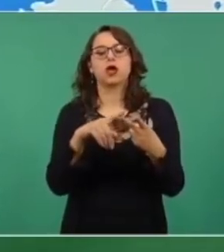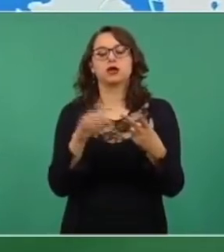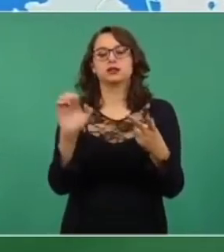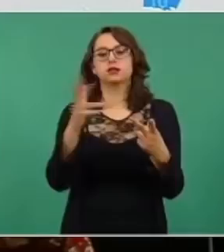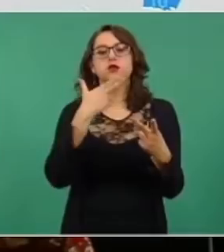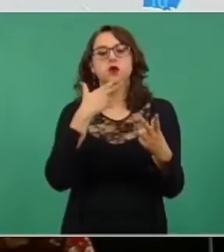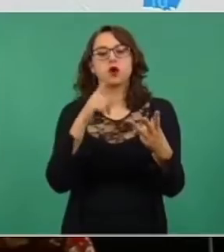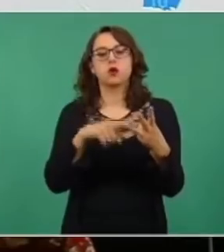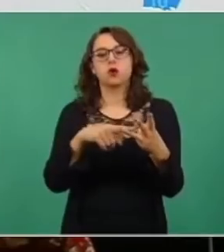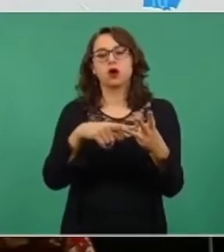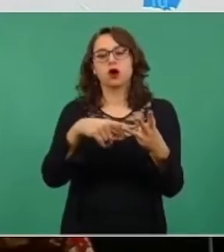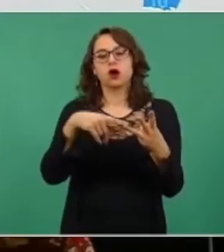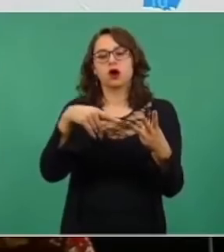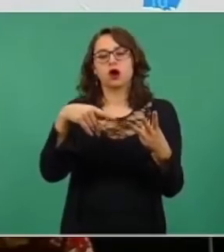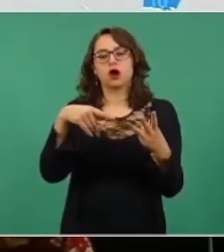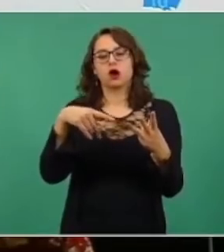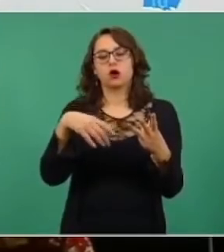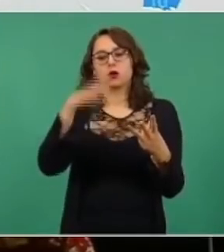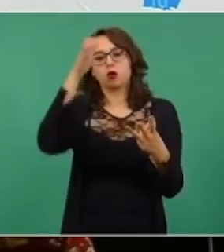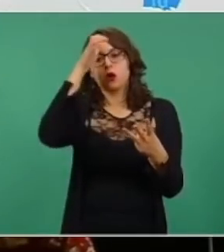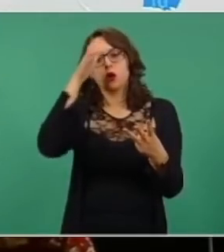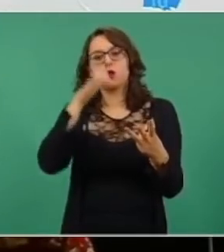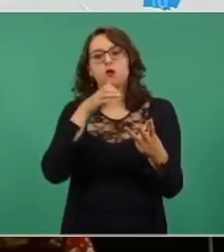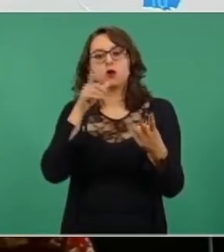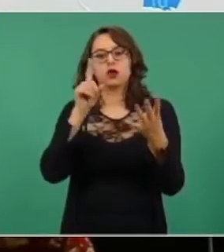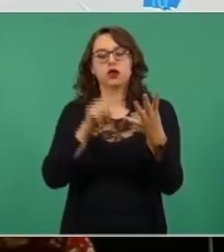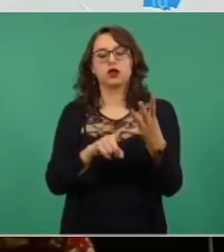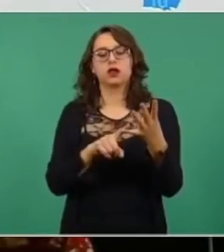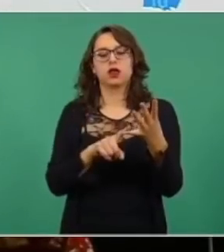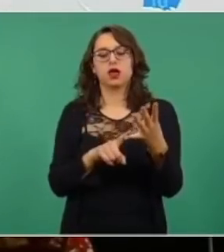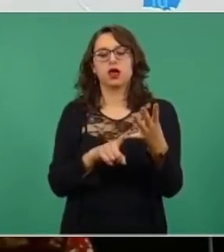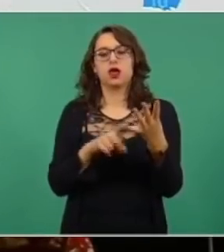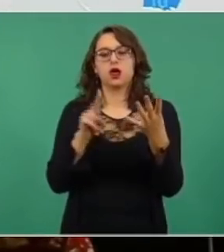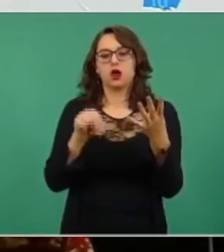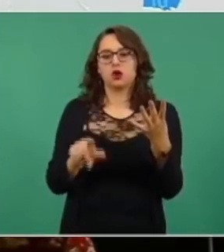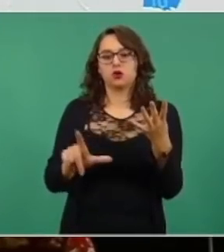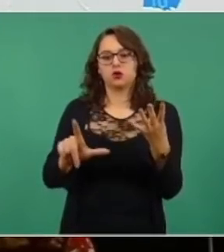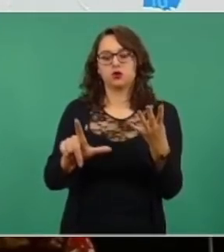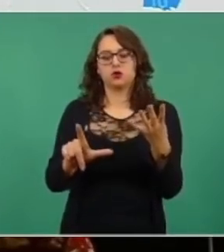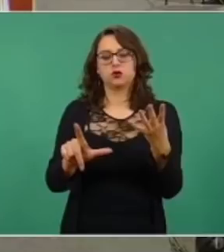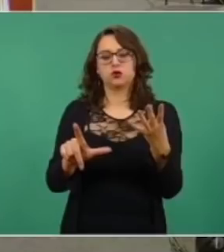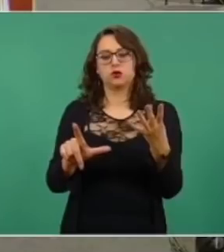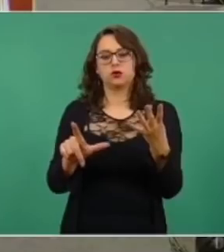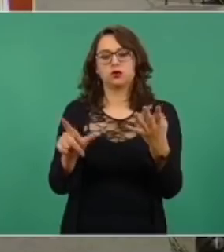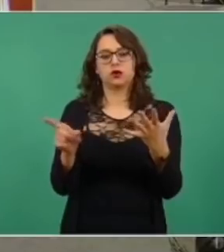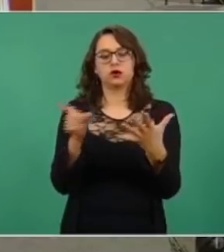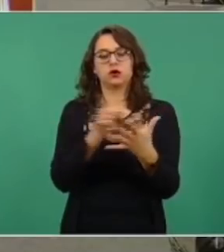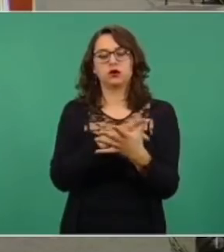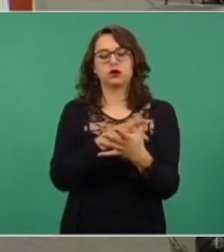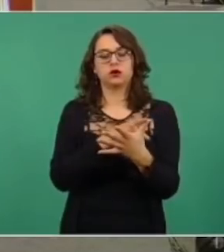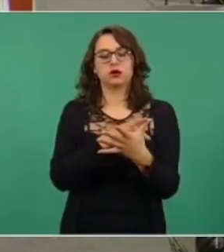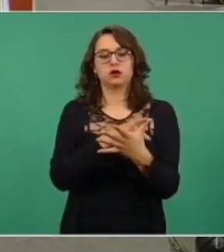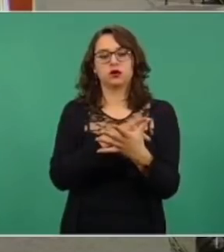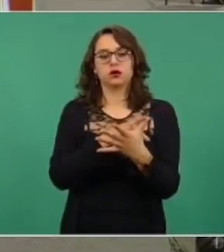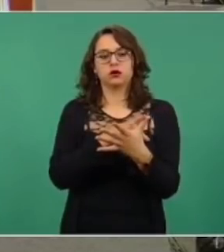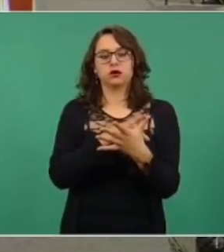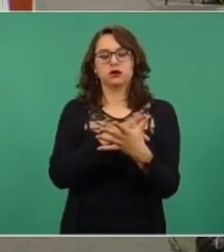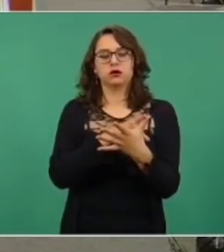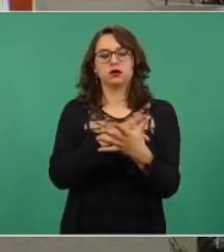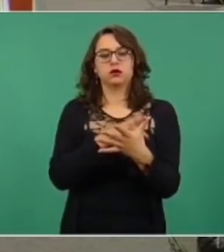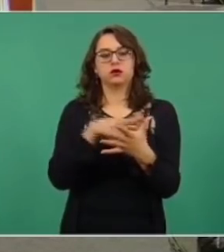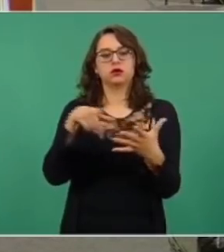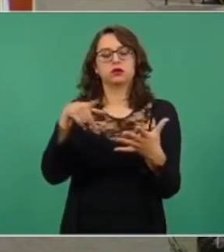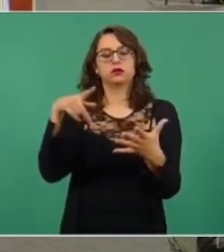Coahuila, un municipio de Nuevo León, que es el que colinda con Estados Unidos, así como los 10 municipios